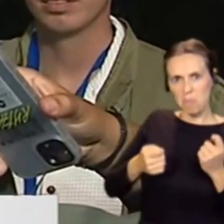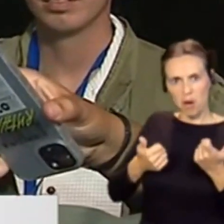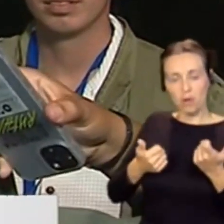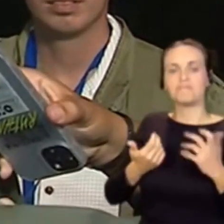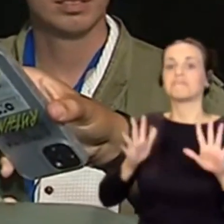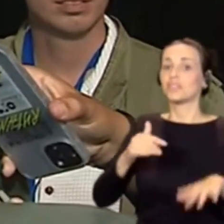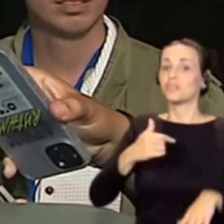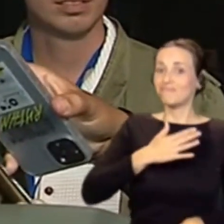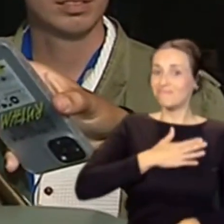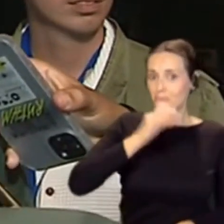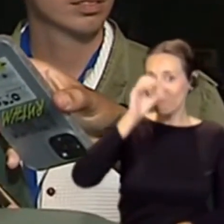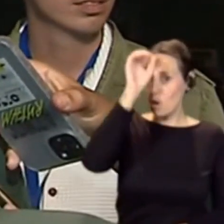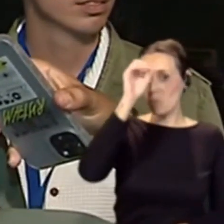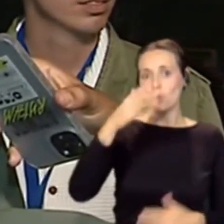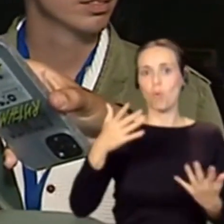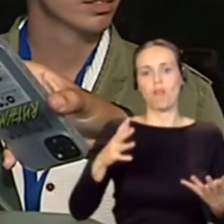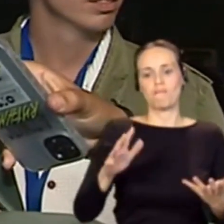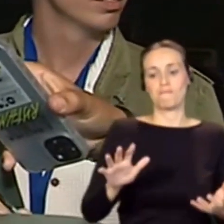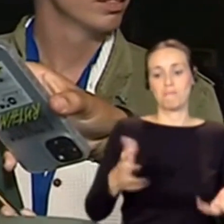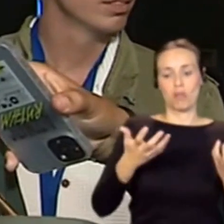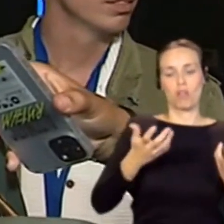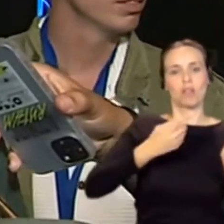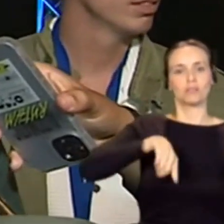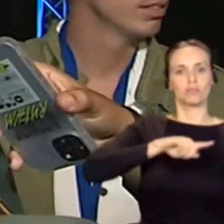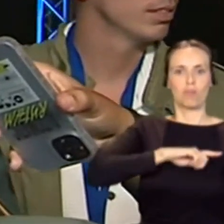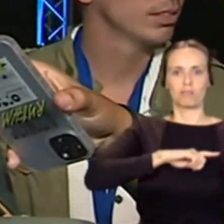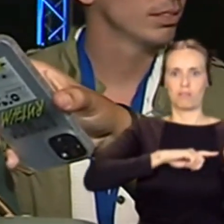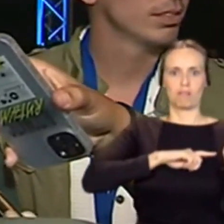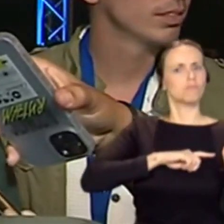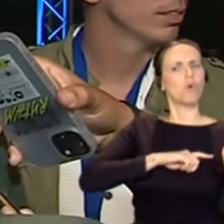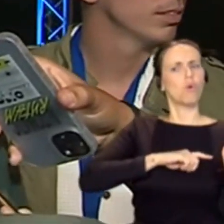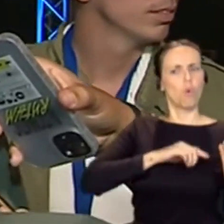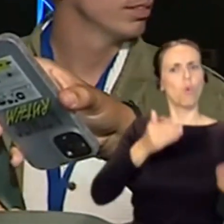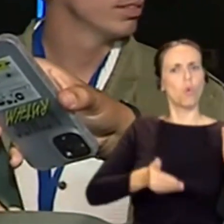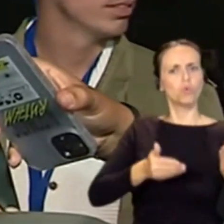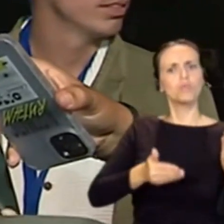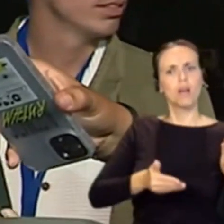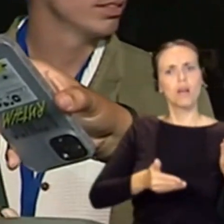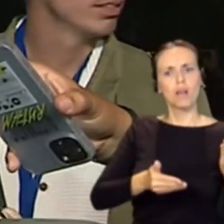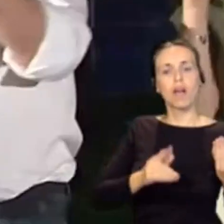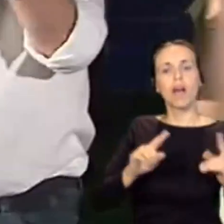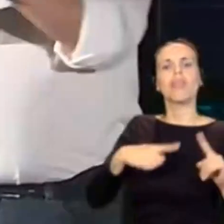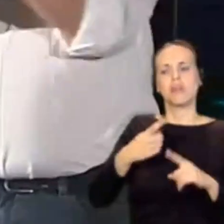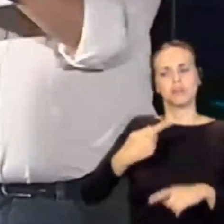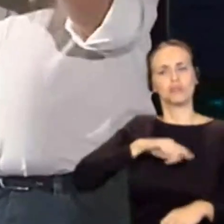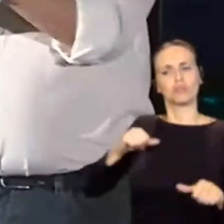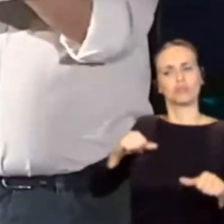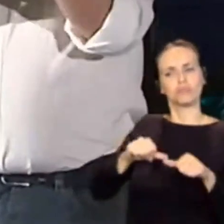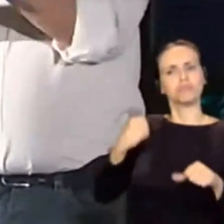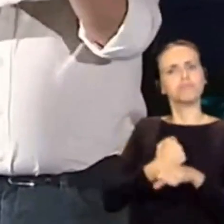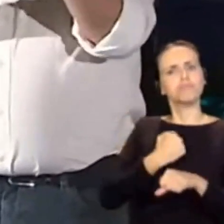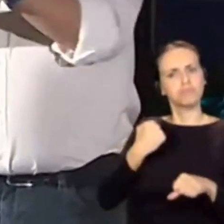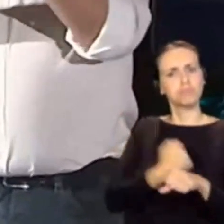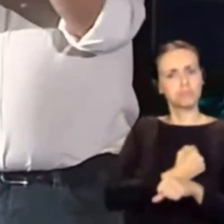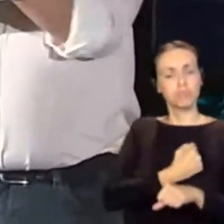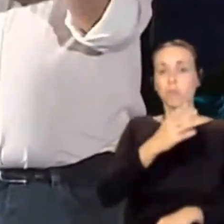opina que esta victoria ha sido sumamente, no solo justa, sino además muy trabajada, ¿no? El Partido Popular ha